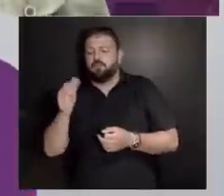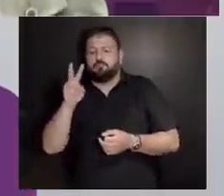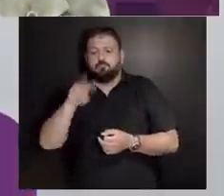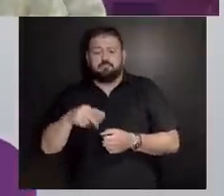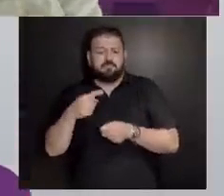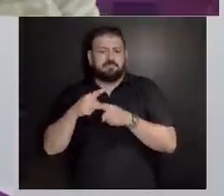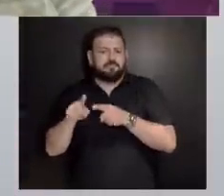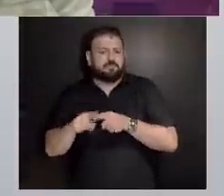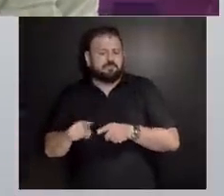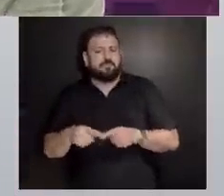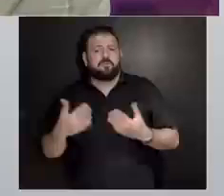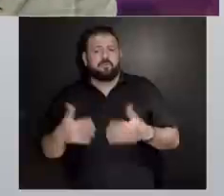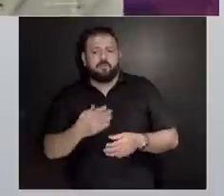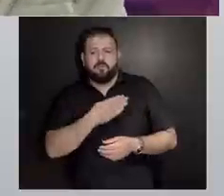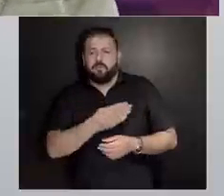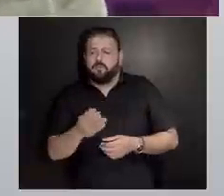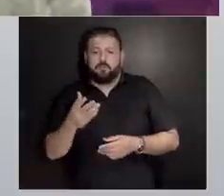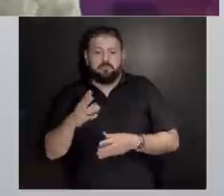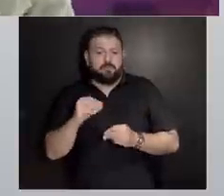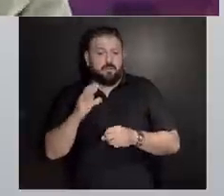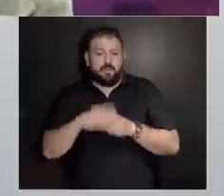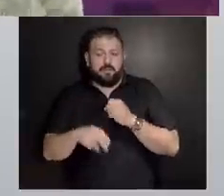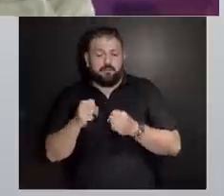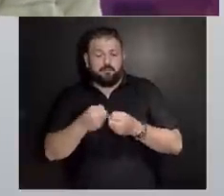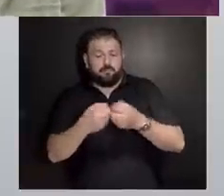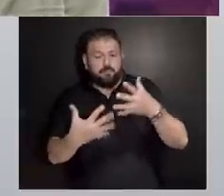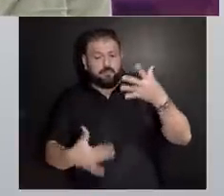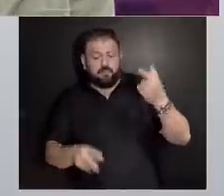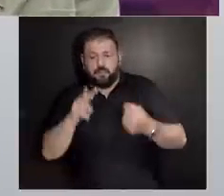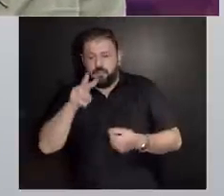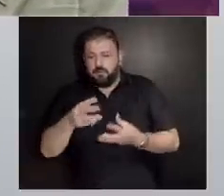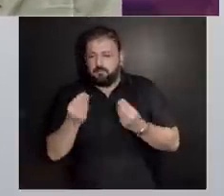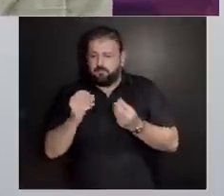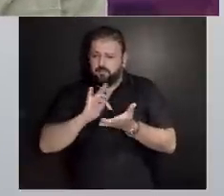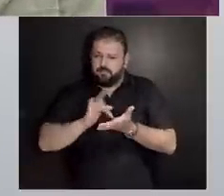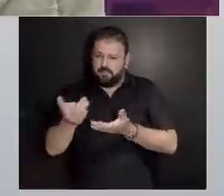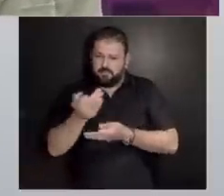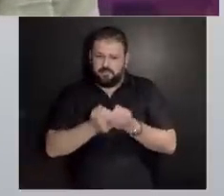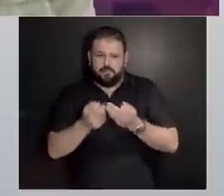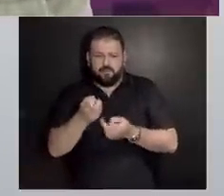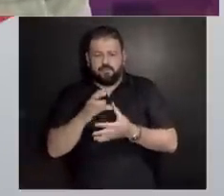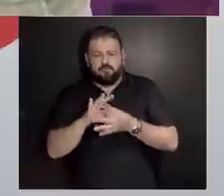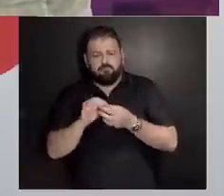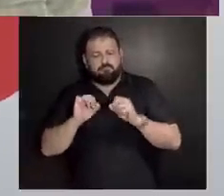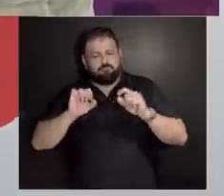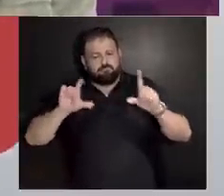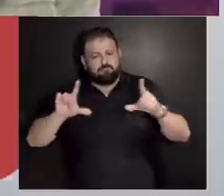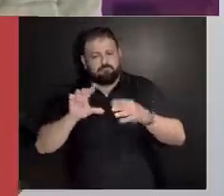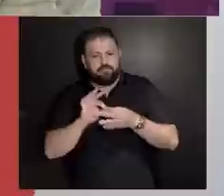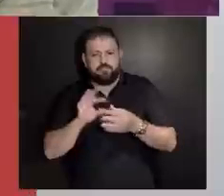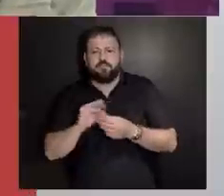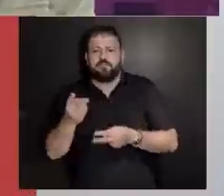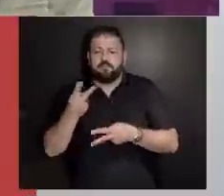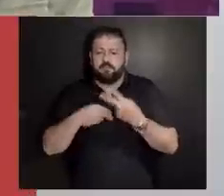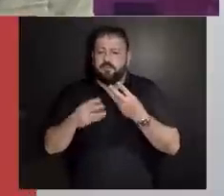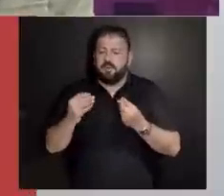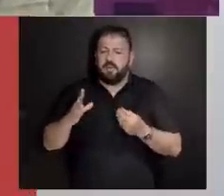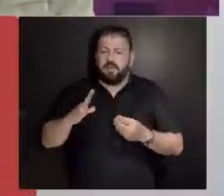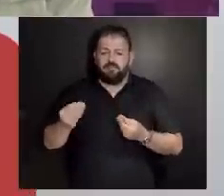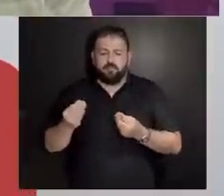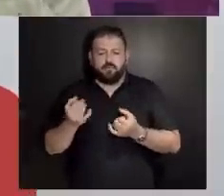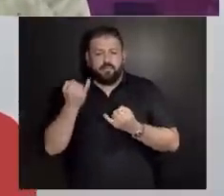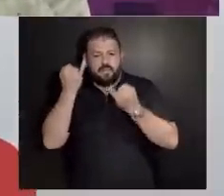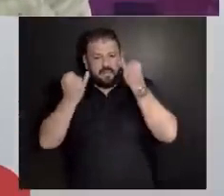bueno, pues igualmente aquí no acabamos con los comentarios. Yo les agradezco mucho su participación una vez más. Siempre vienen a nosotros con un montón de tips